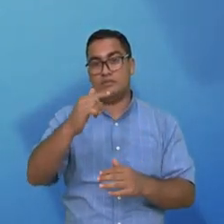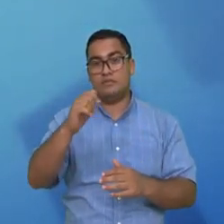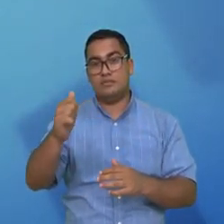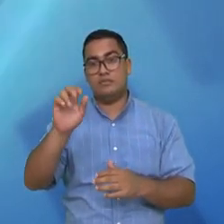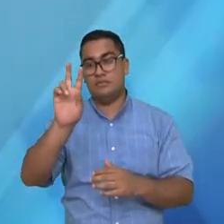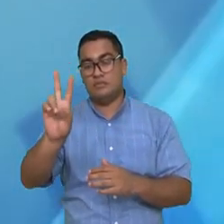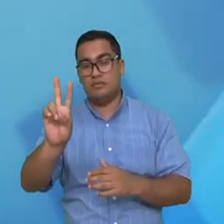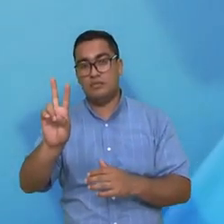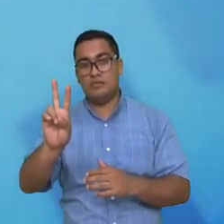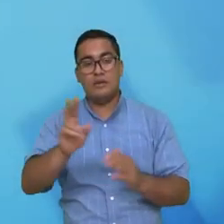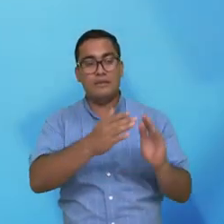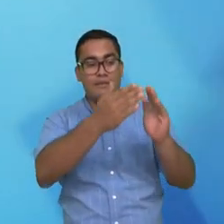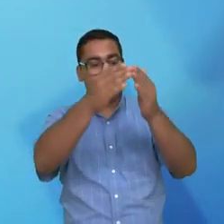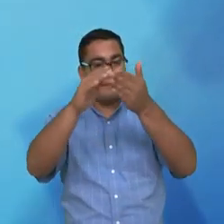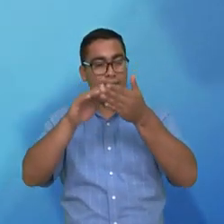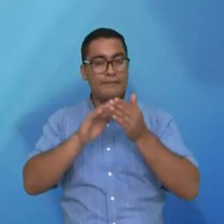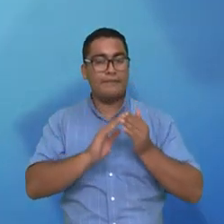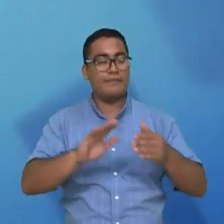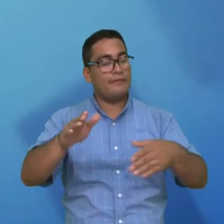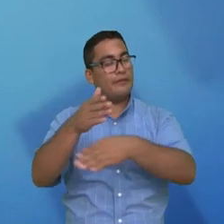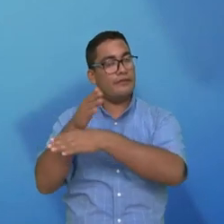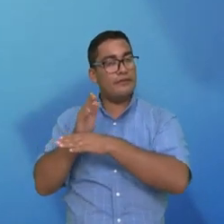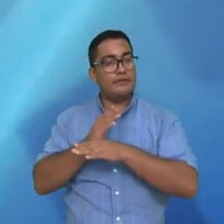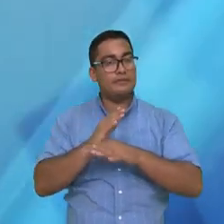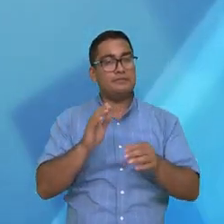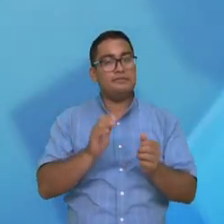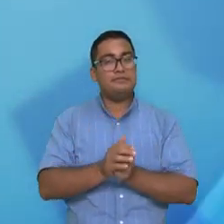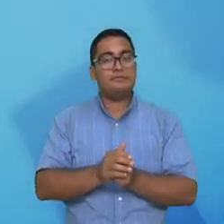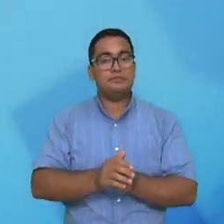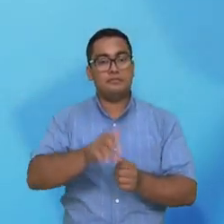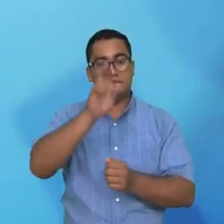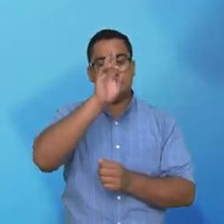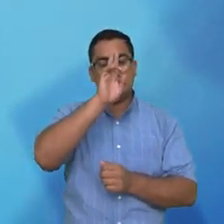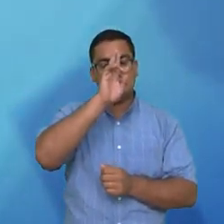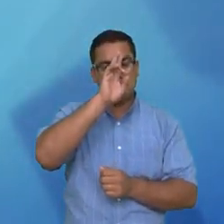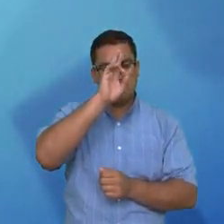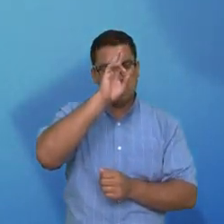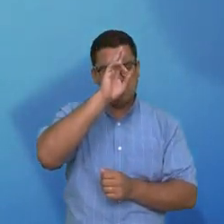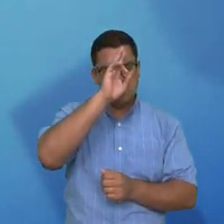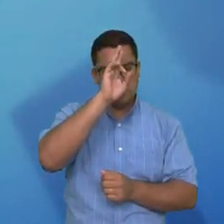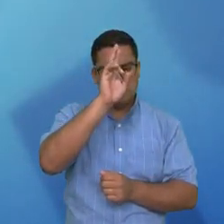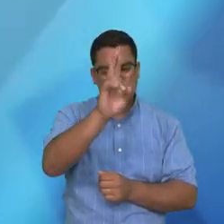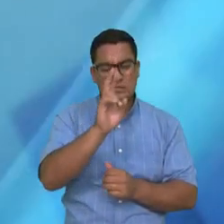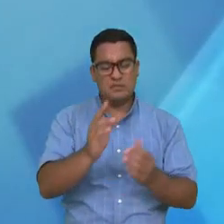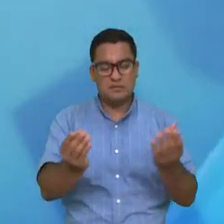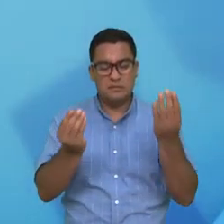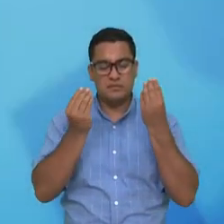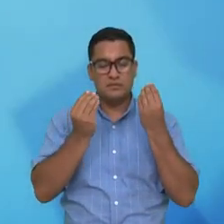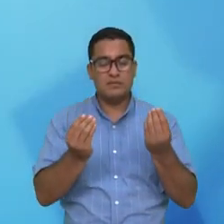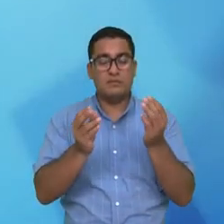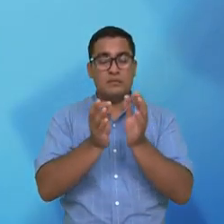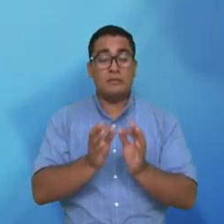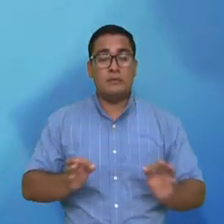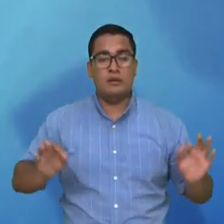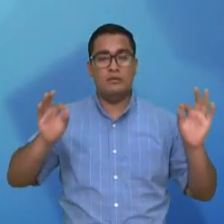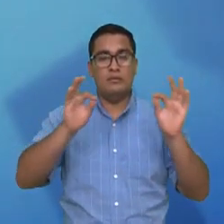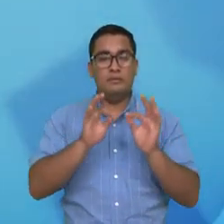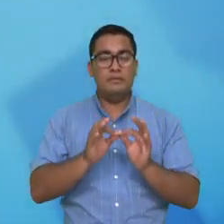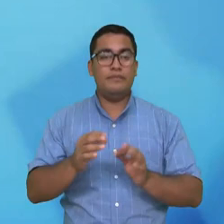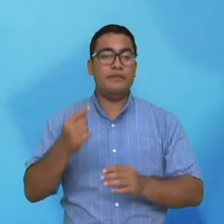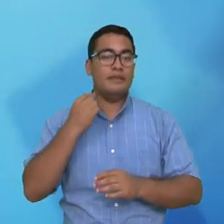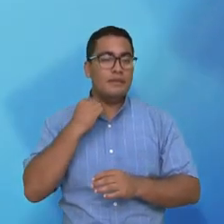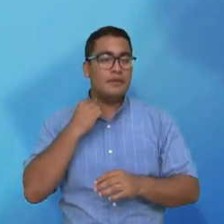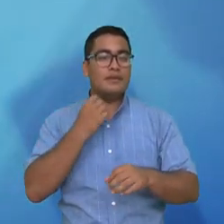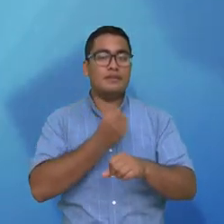2.762 barrios y comunidades, con mucho respeto y siempre dando a